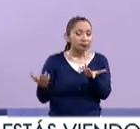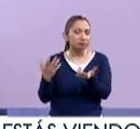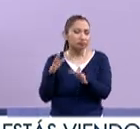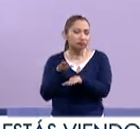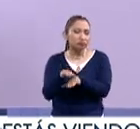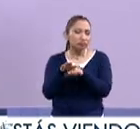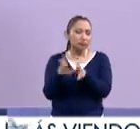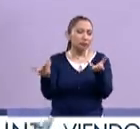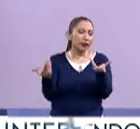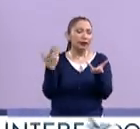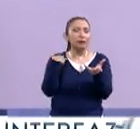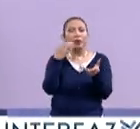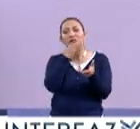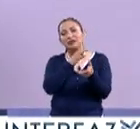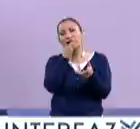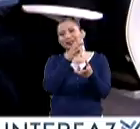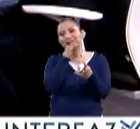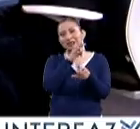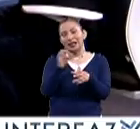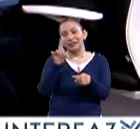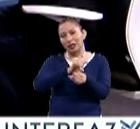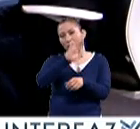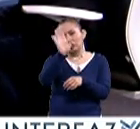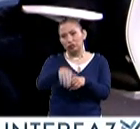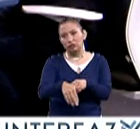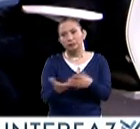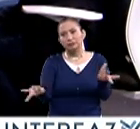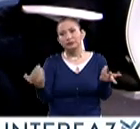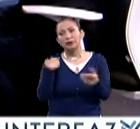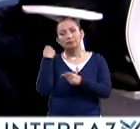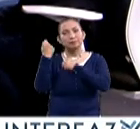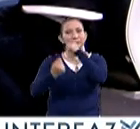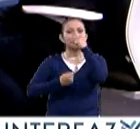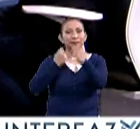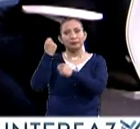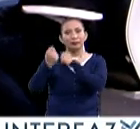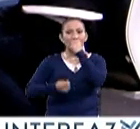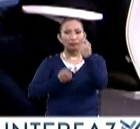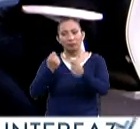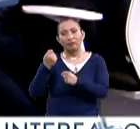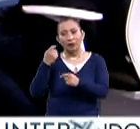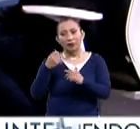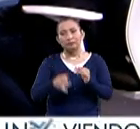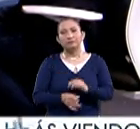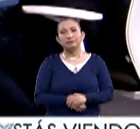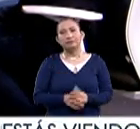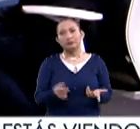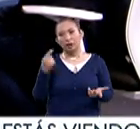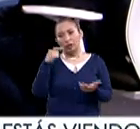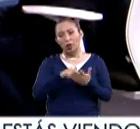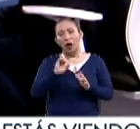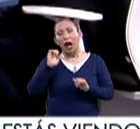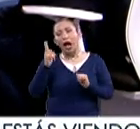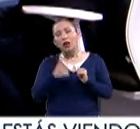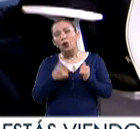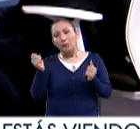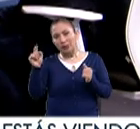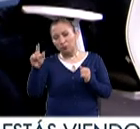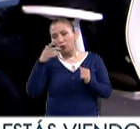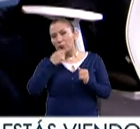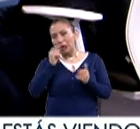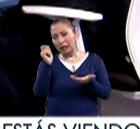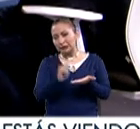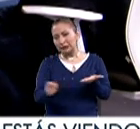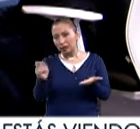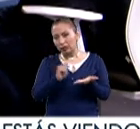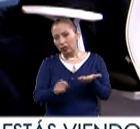tiene que ver pues, con estas festividades del Día de Muertos, esta tradición tan profunda. Y creo que traes a colación un escritor